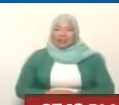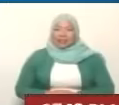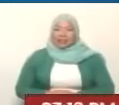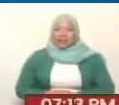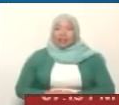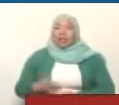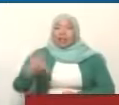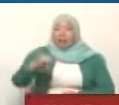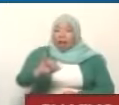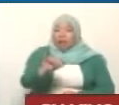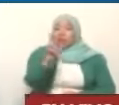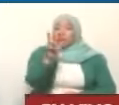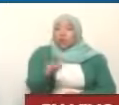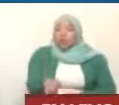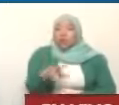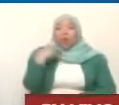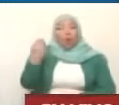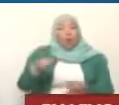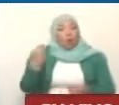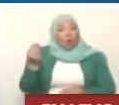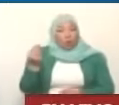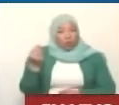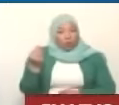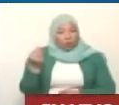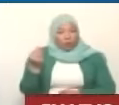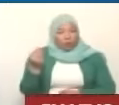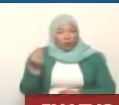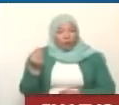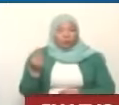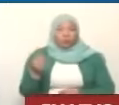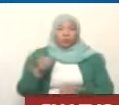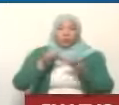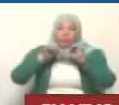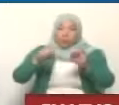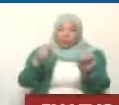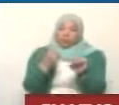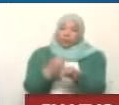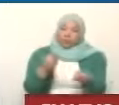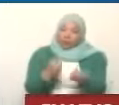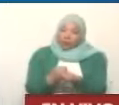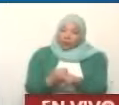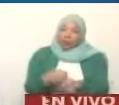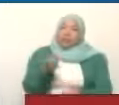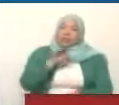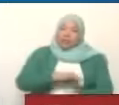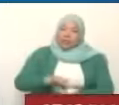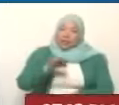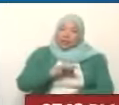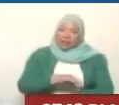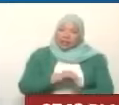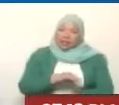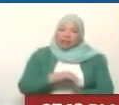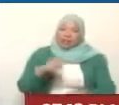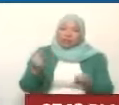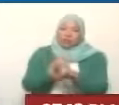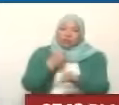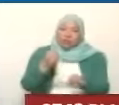era, ¿cómo es que era? Seguir, seguir,